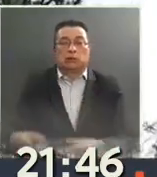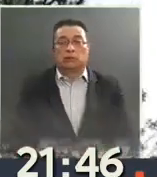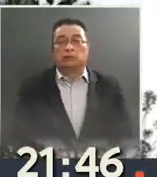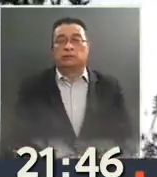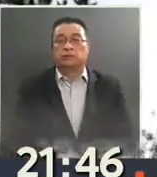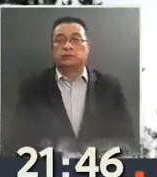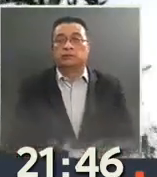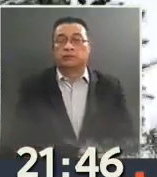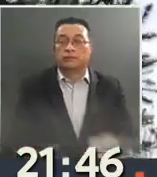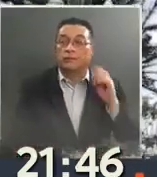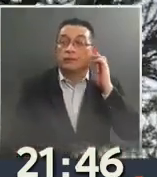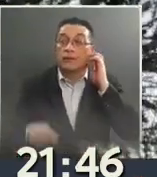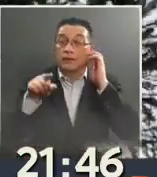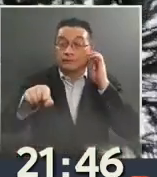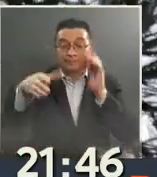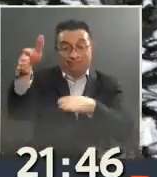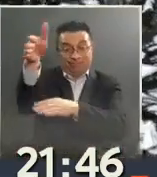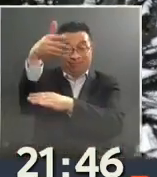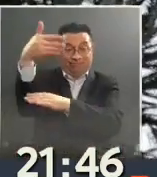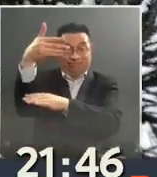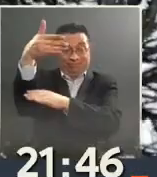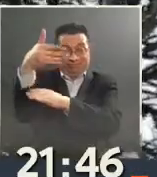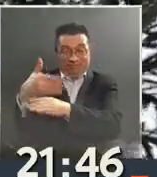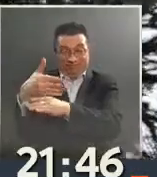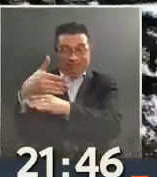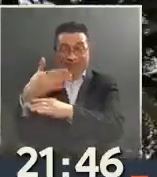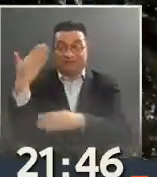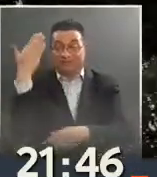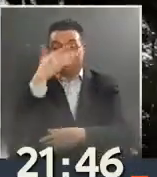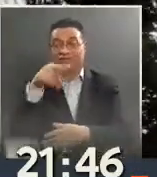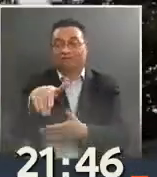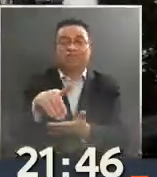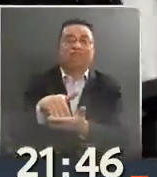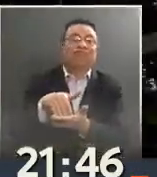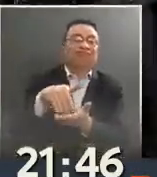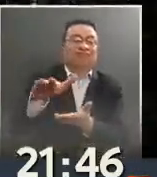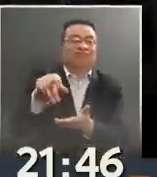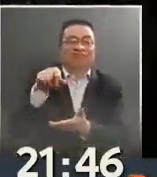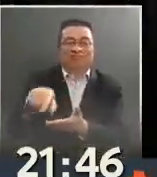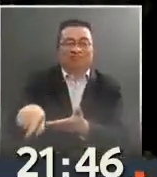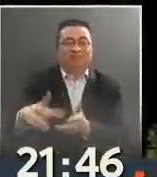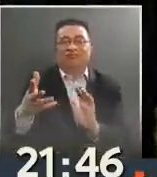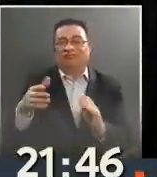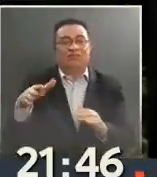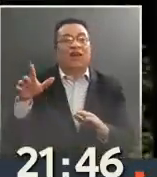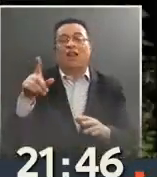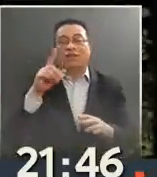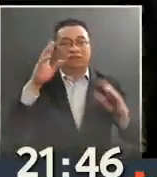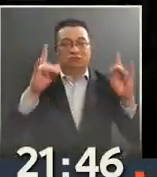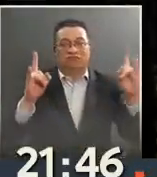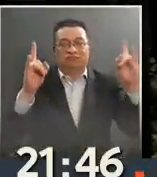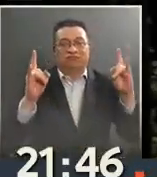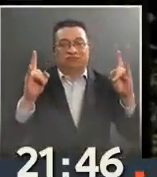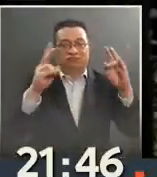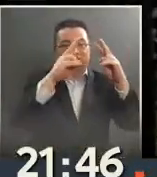Esta bandera representa el rechazo a las torres. ¿Directamente? Directamente,